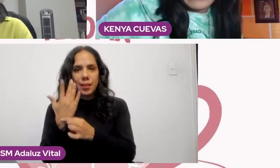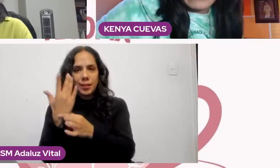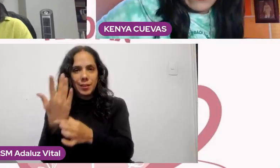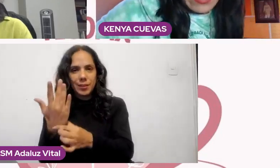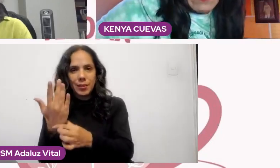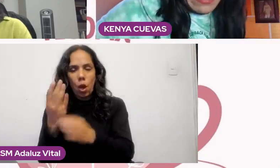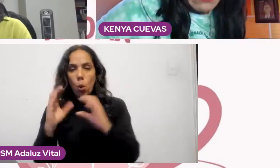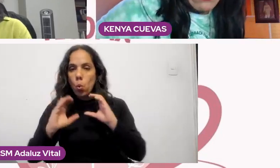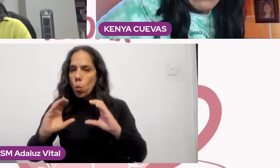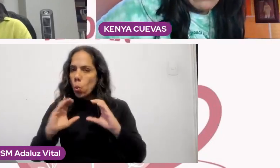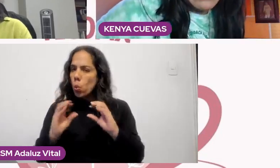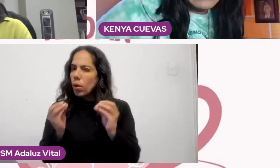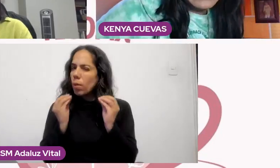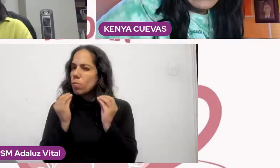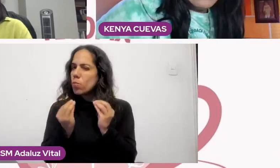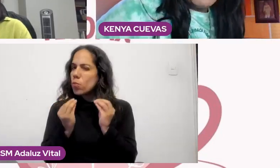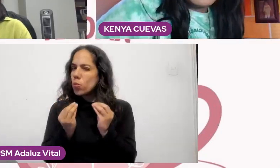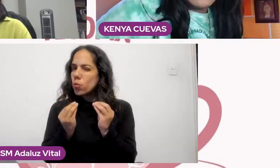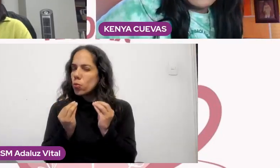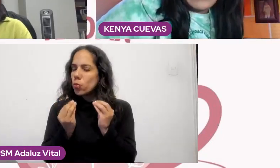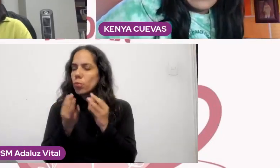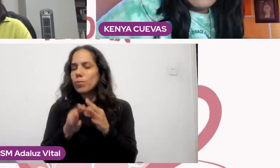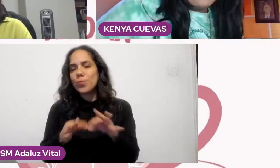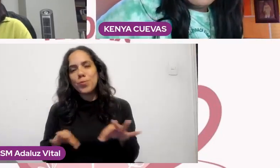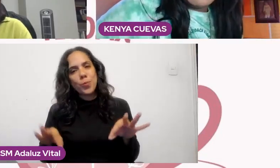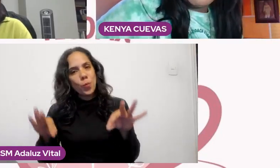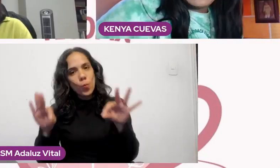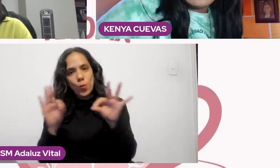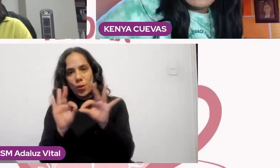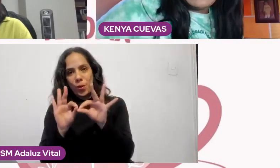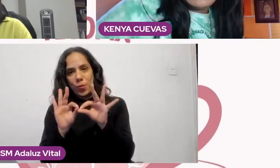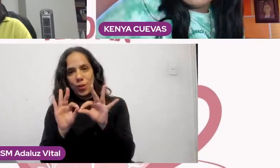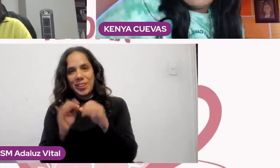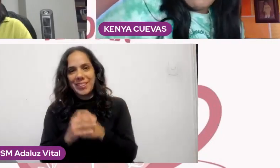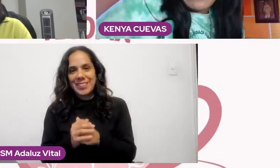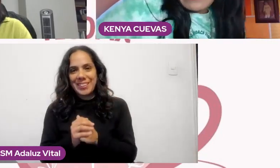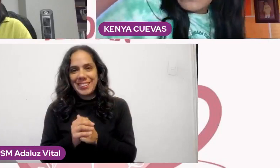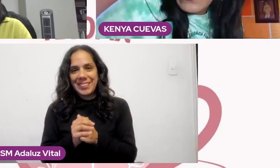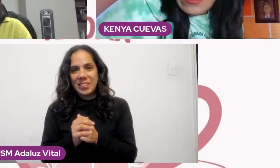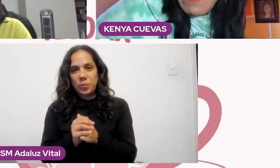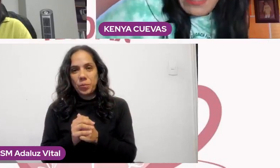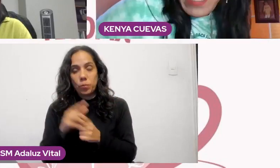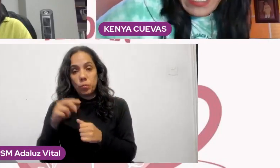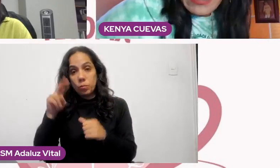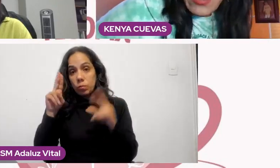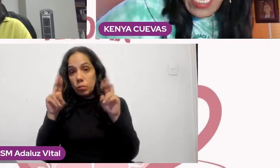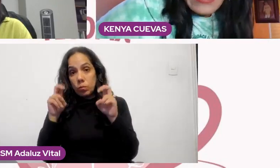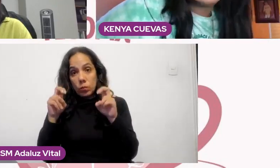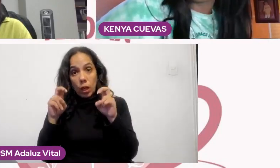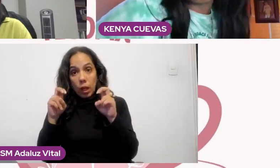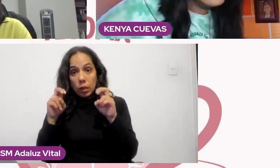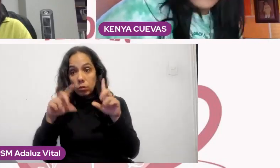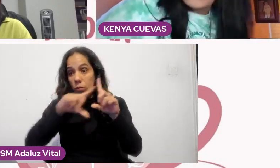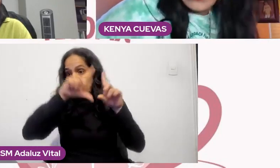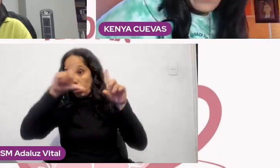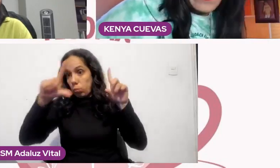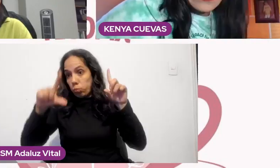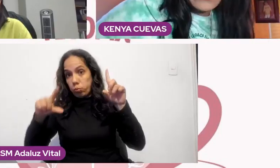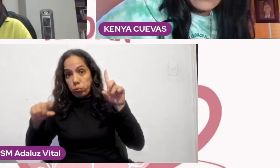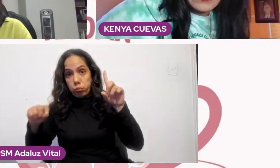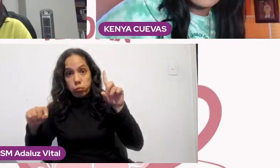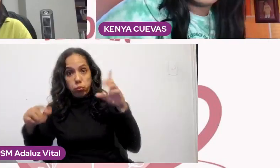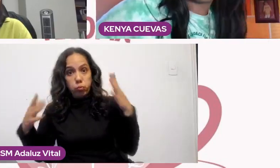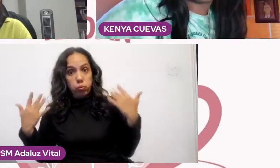siempre cuidar estos aspectos, ¿no? Entonces, pues ahorita también este tema ya es un tema a nivel nacional, se discute a